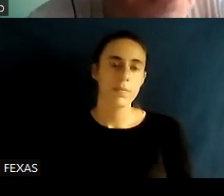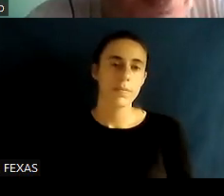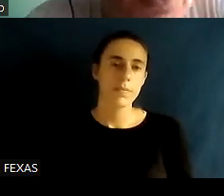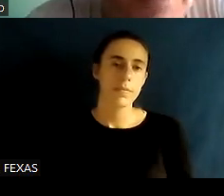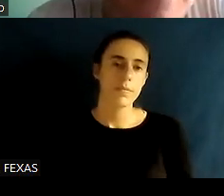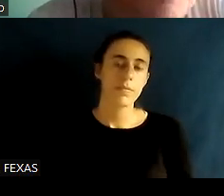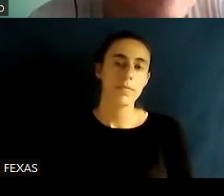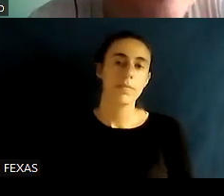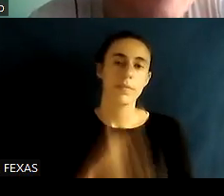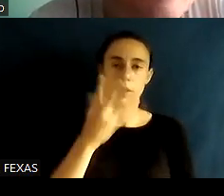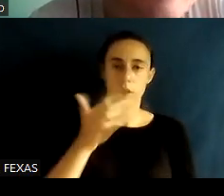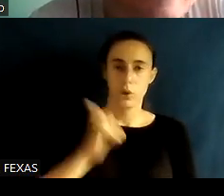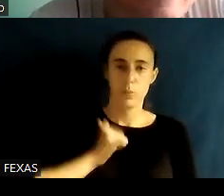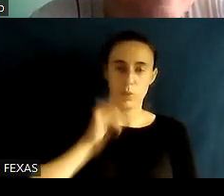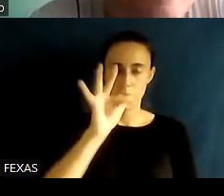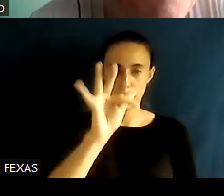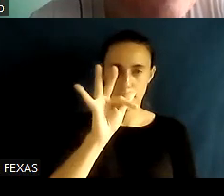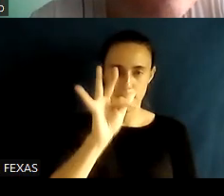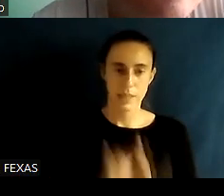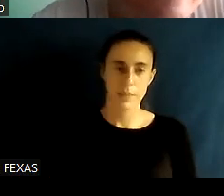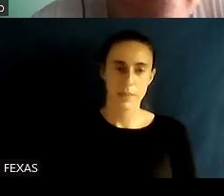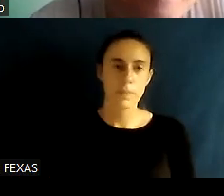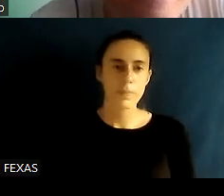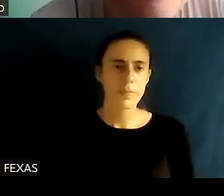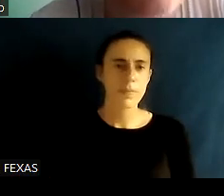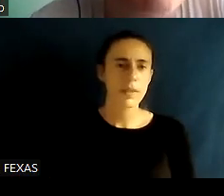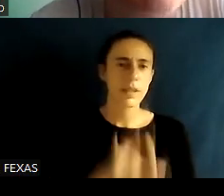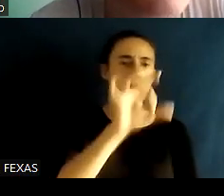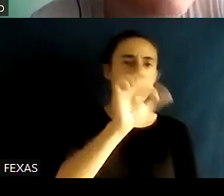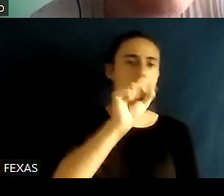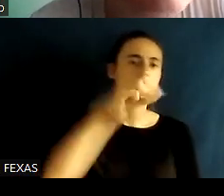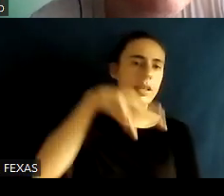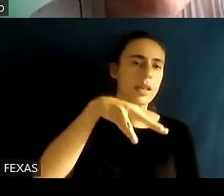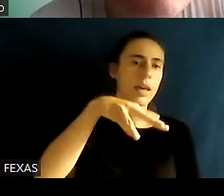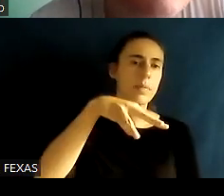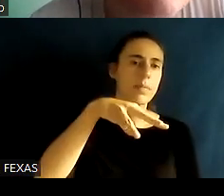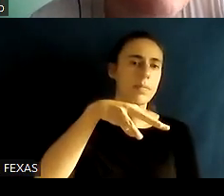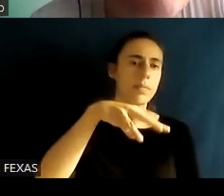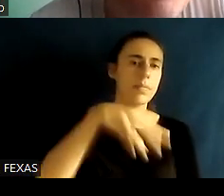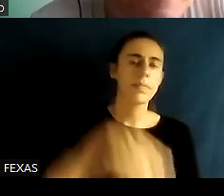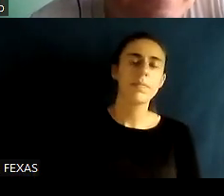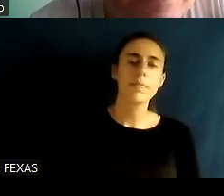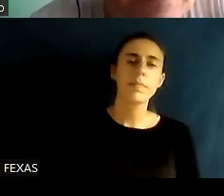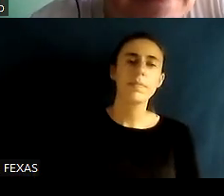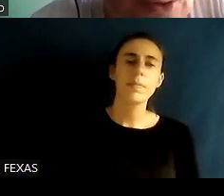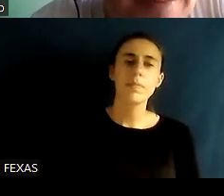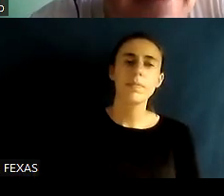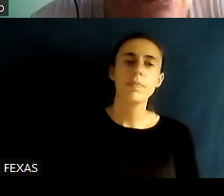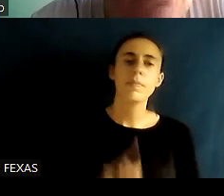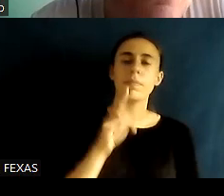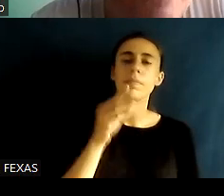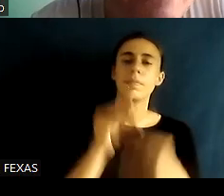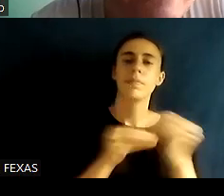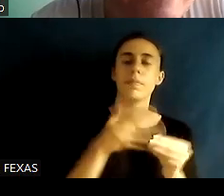Tenemos 3 oportunidades más. Hay el SAMe, la S-adenosilmetionina, que se puede utilizar tanto